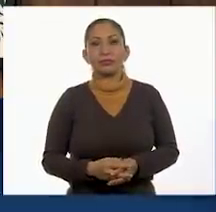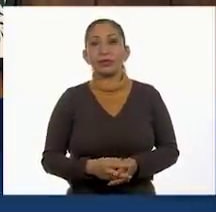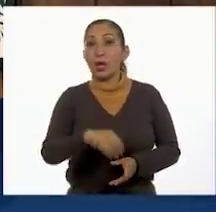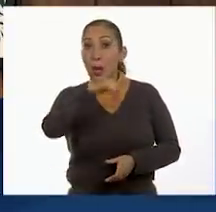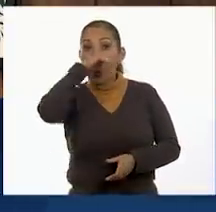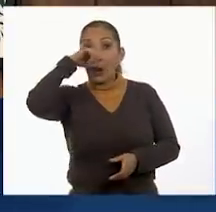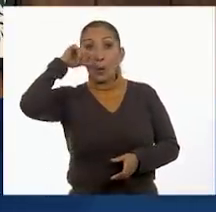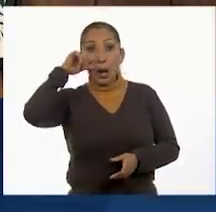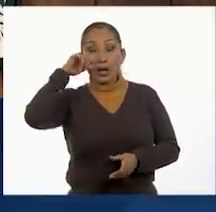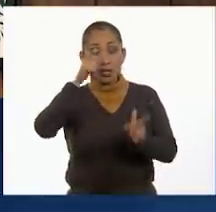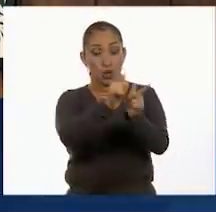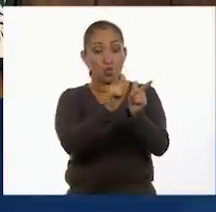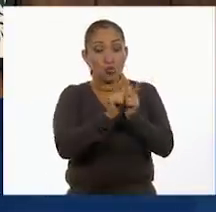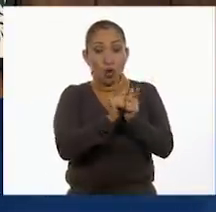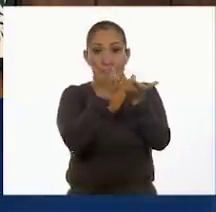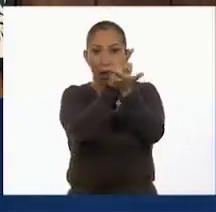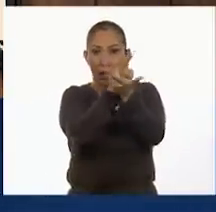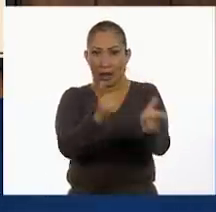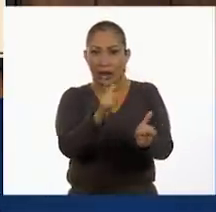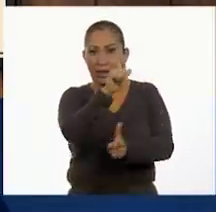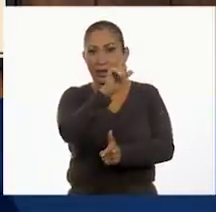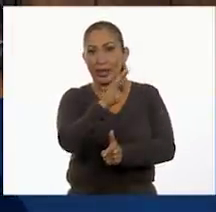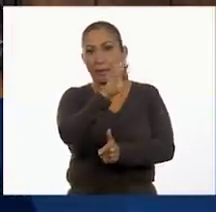Benito Juárez y los liberales.